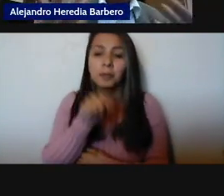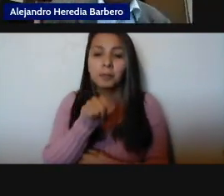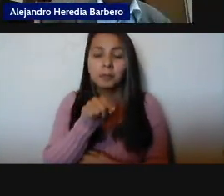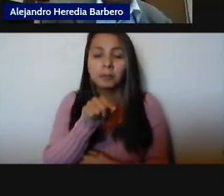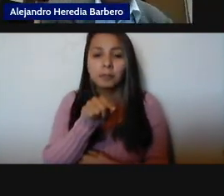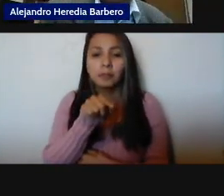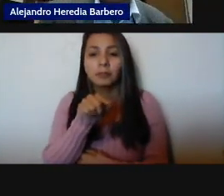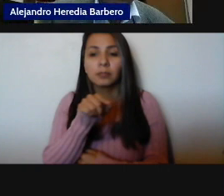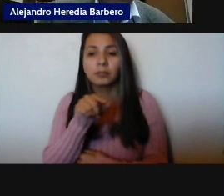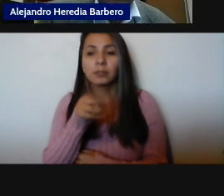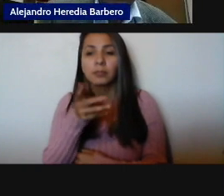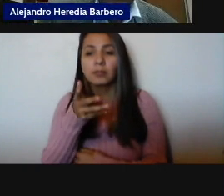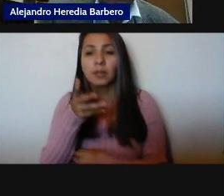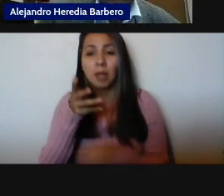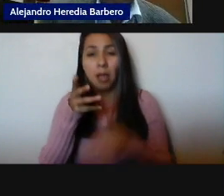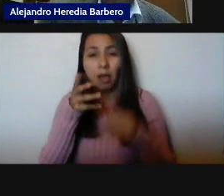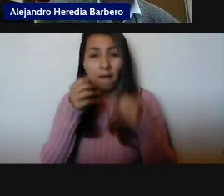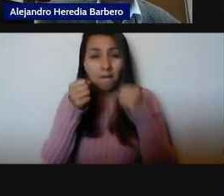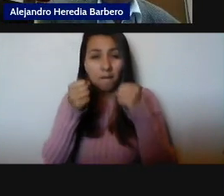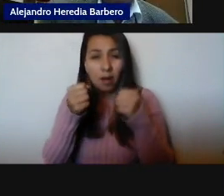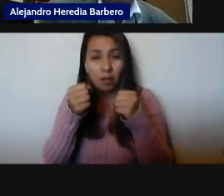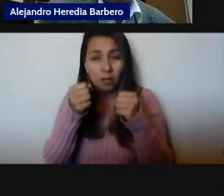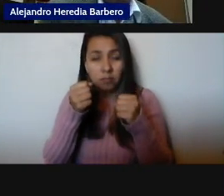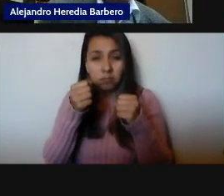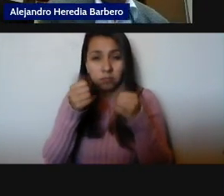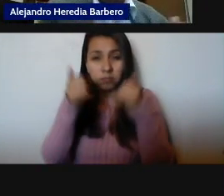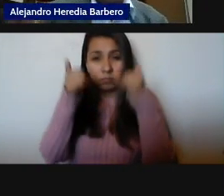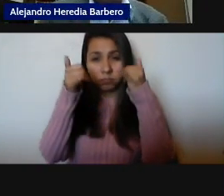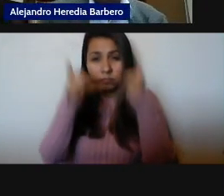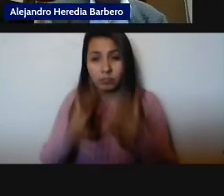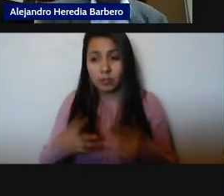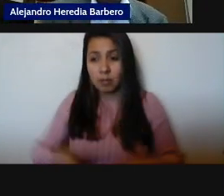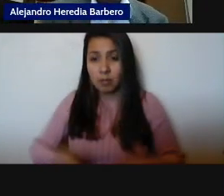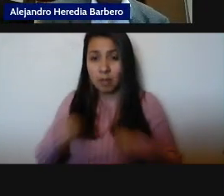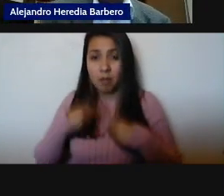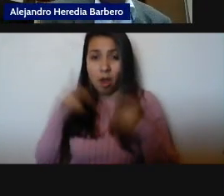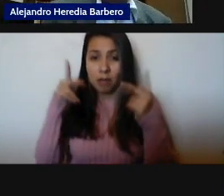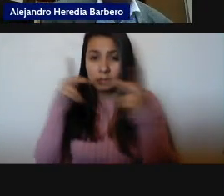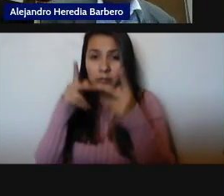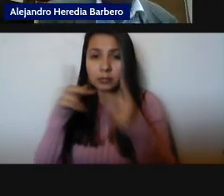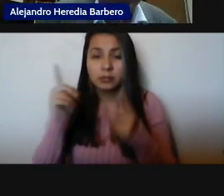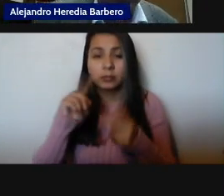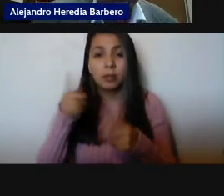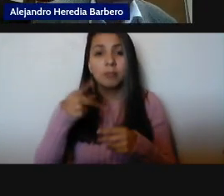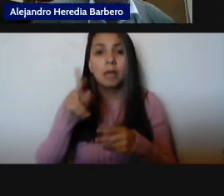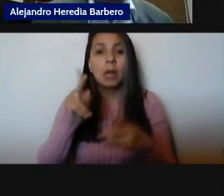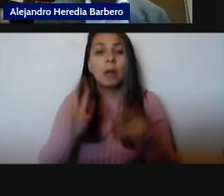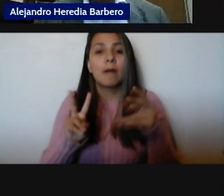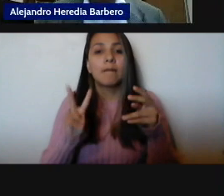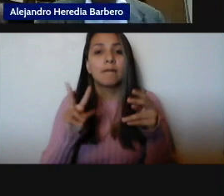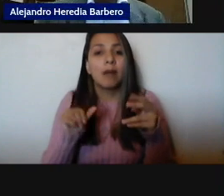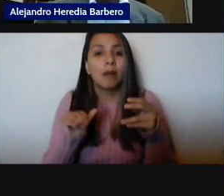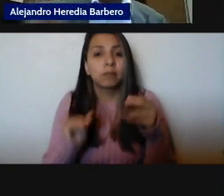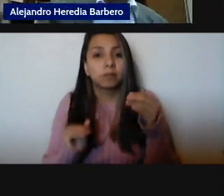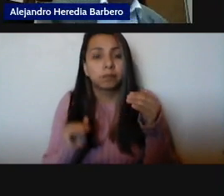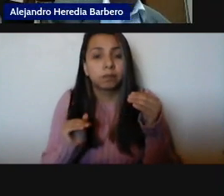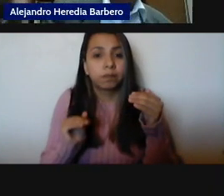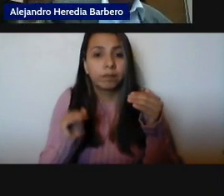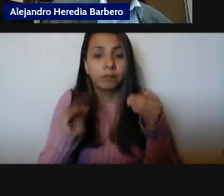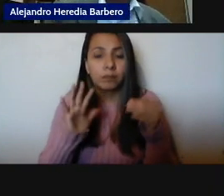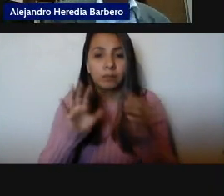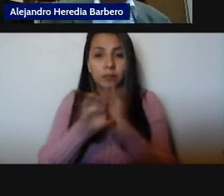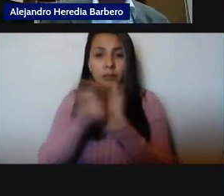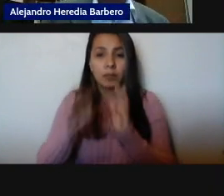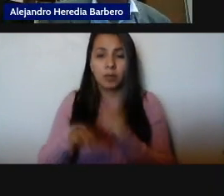no son los compuestos orgánicos de altos pesos moleculares que tenemos en los sistemas vivos. Por ejemplo, el grafeno, el